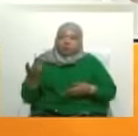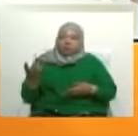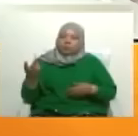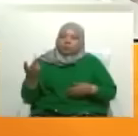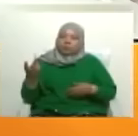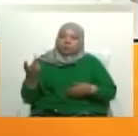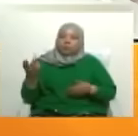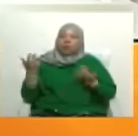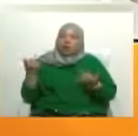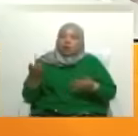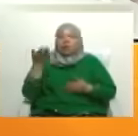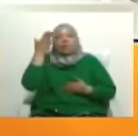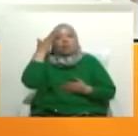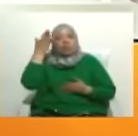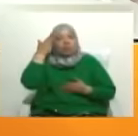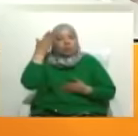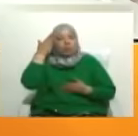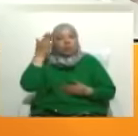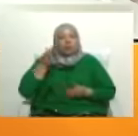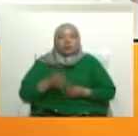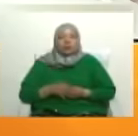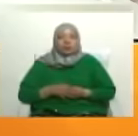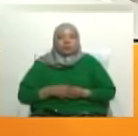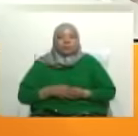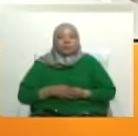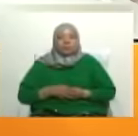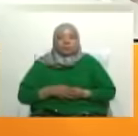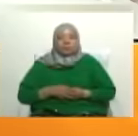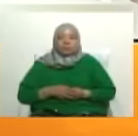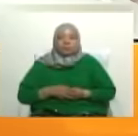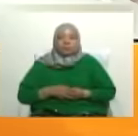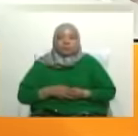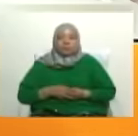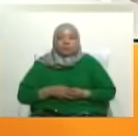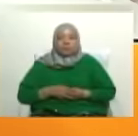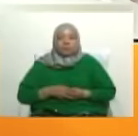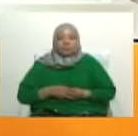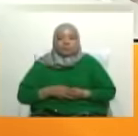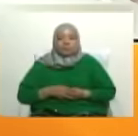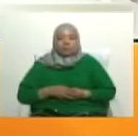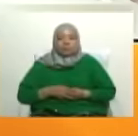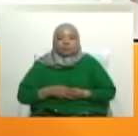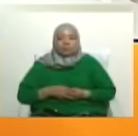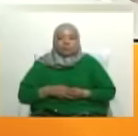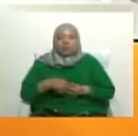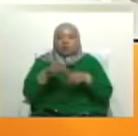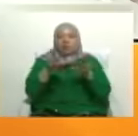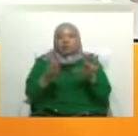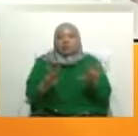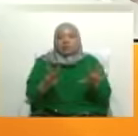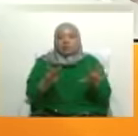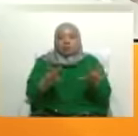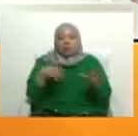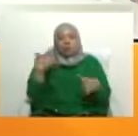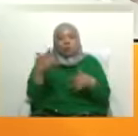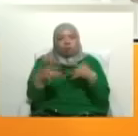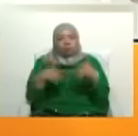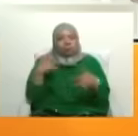Y ahora sabemos que no era nada normal, que fueron